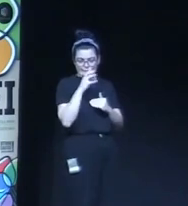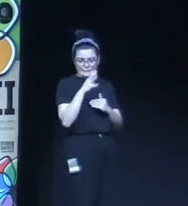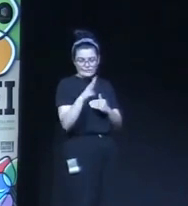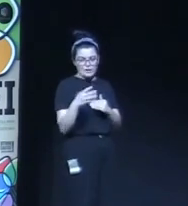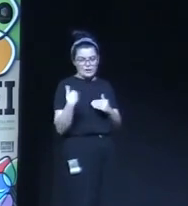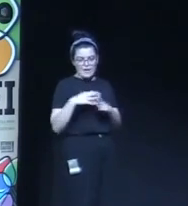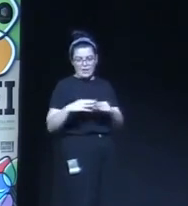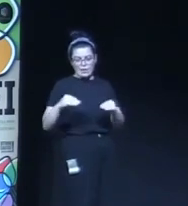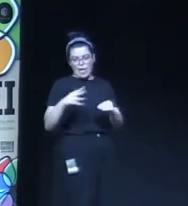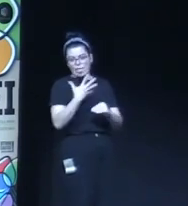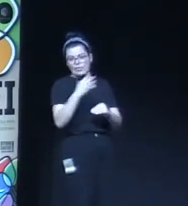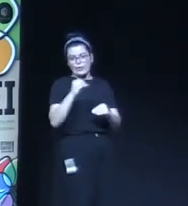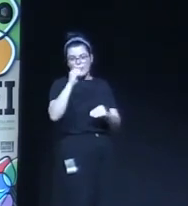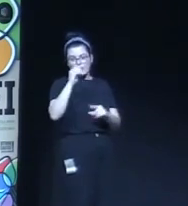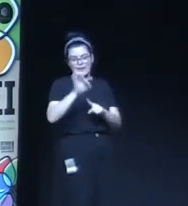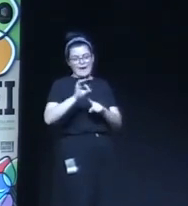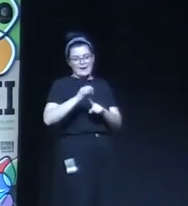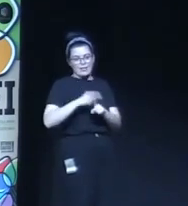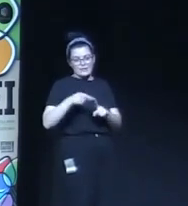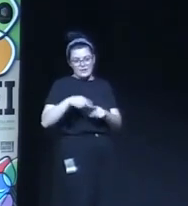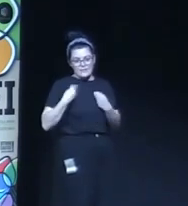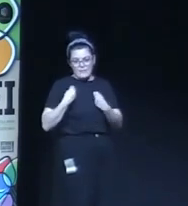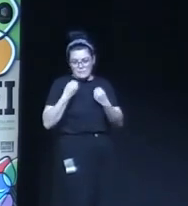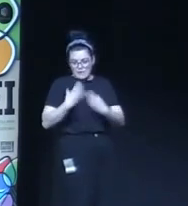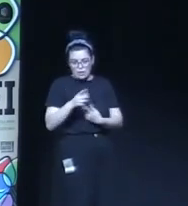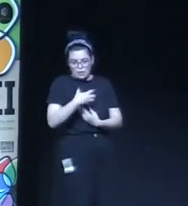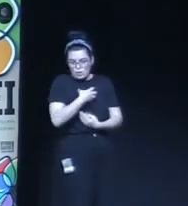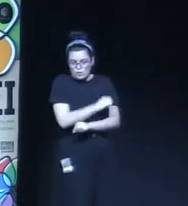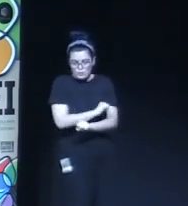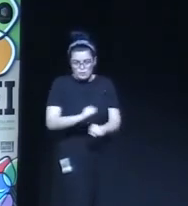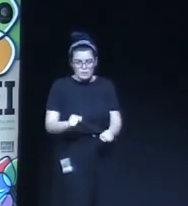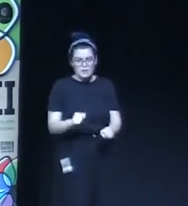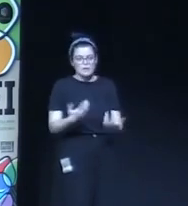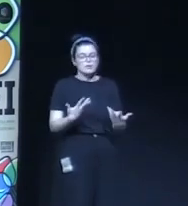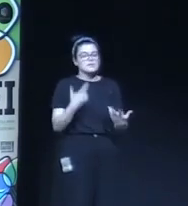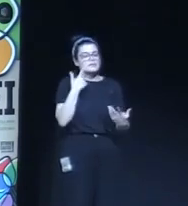grados y no se podrá vivir bien, ¿no? Entonces yo creo